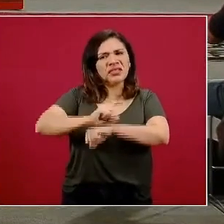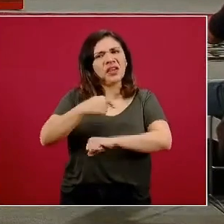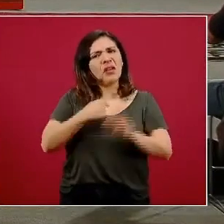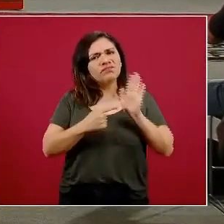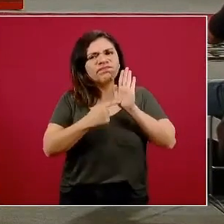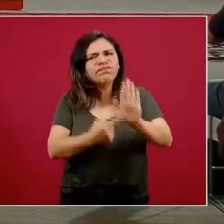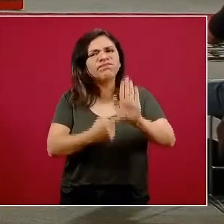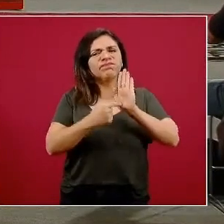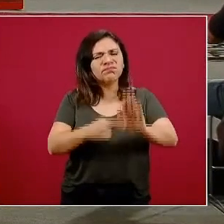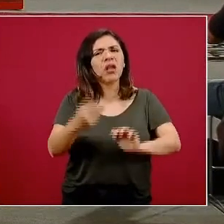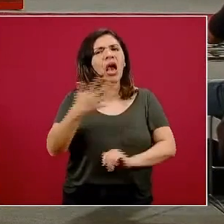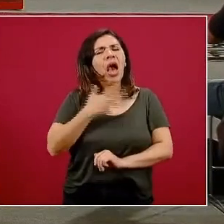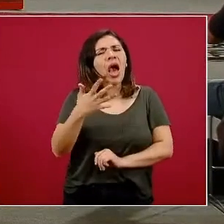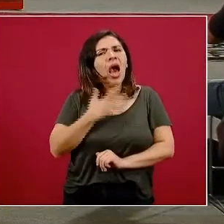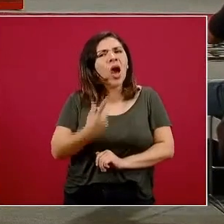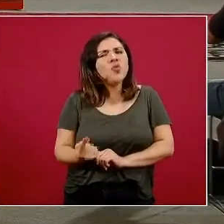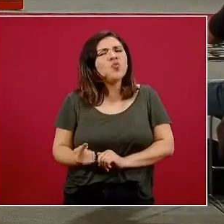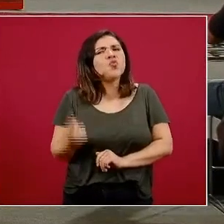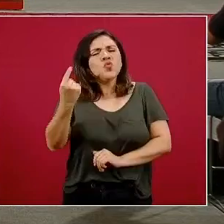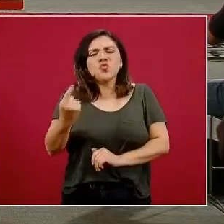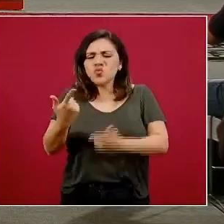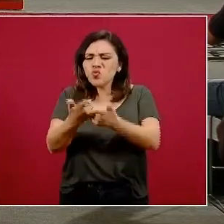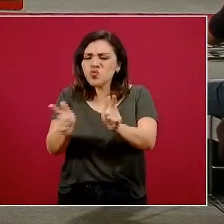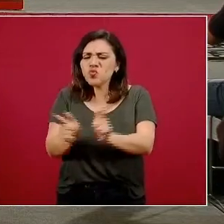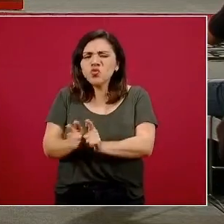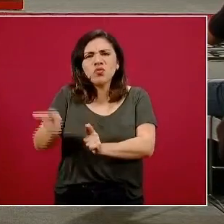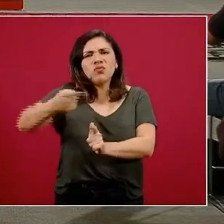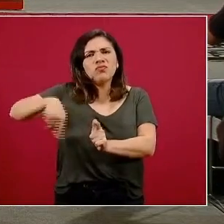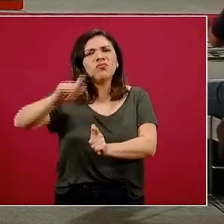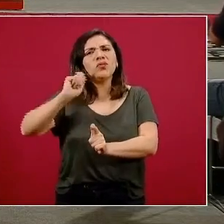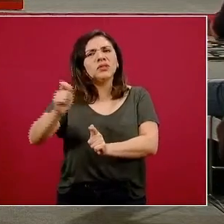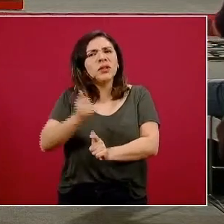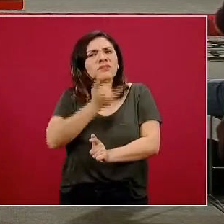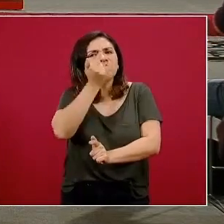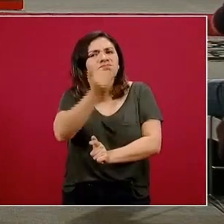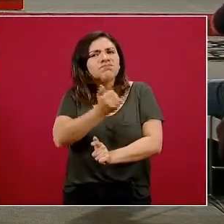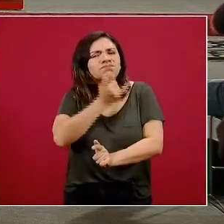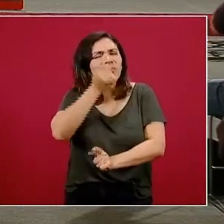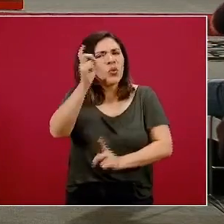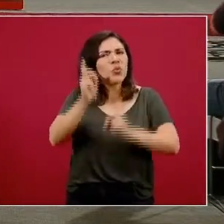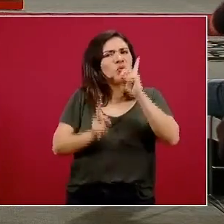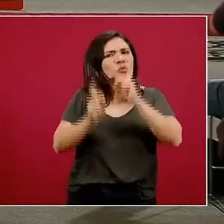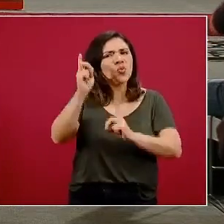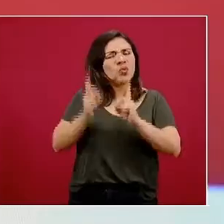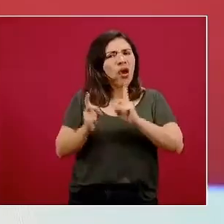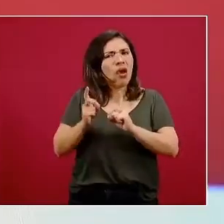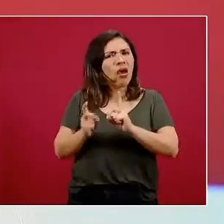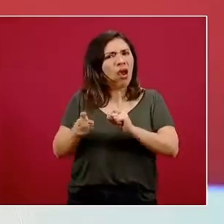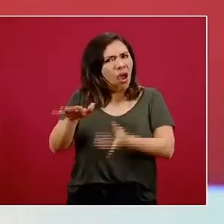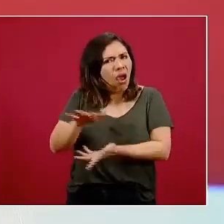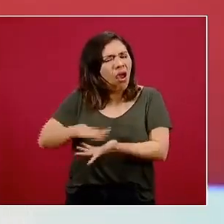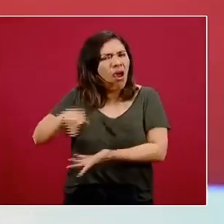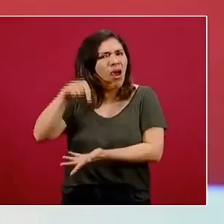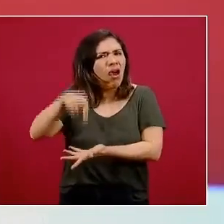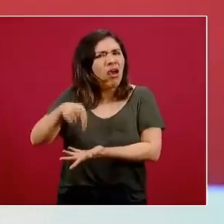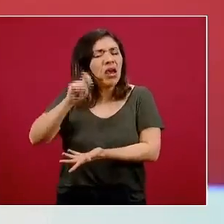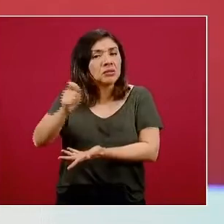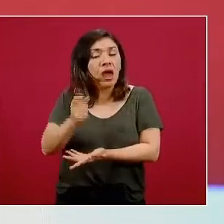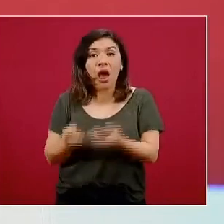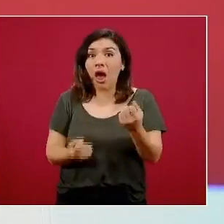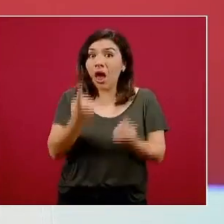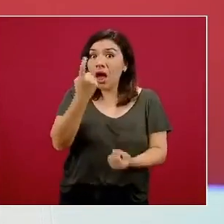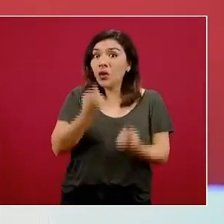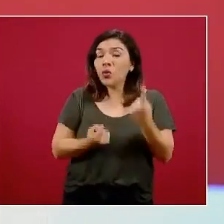que existe un segmento de casos sospechosos. Y esos casos sospechosos,